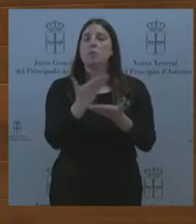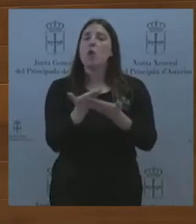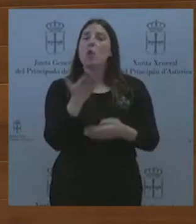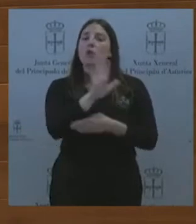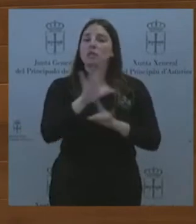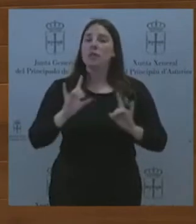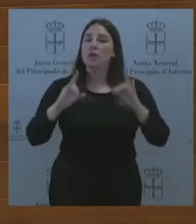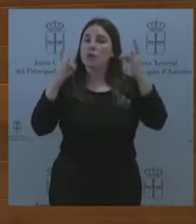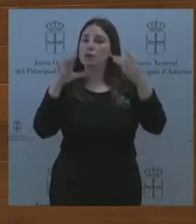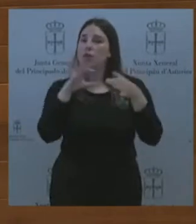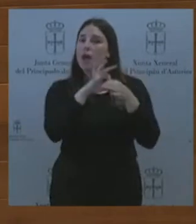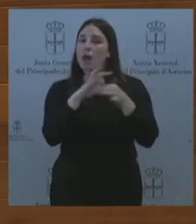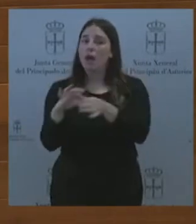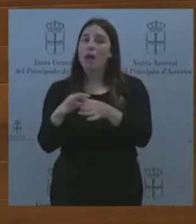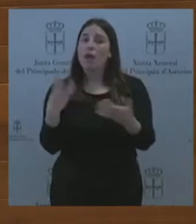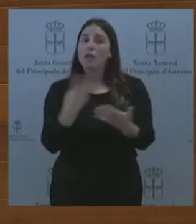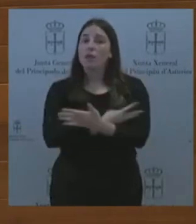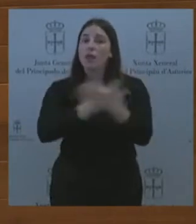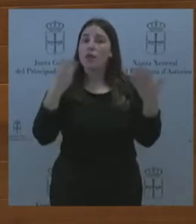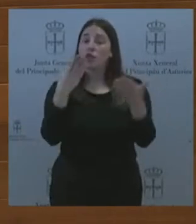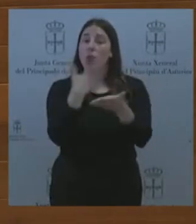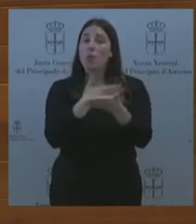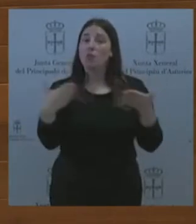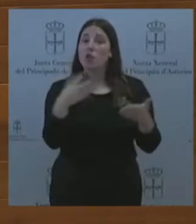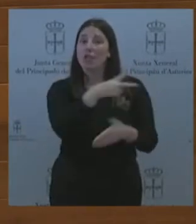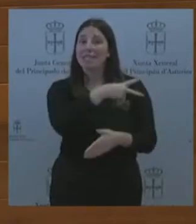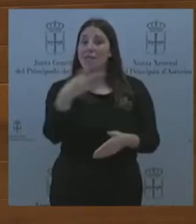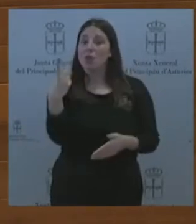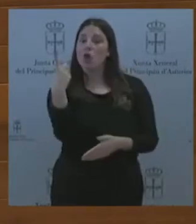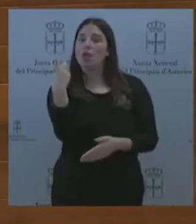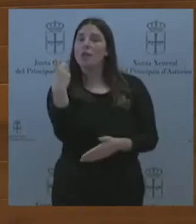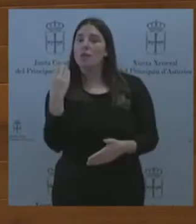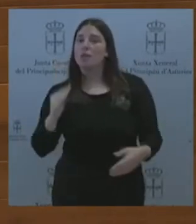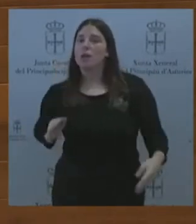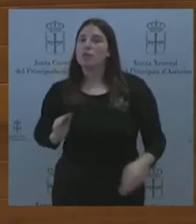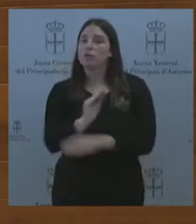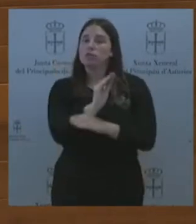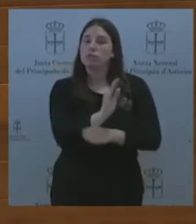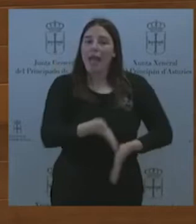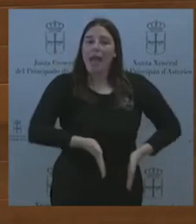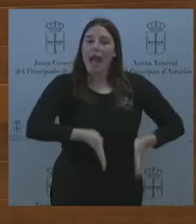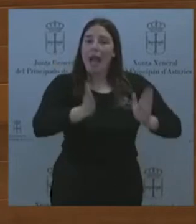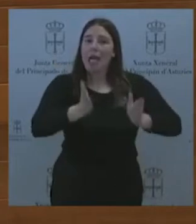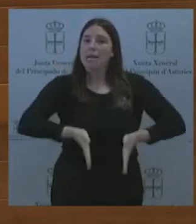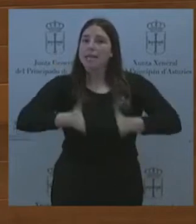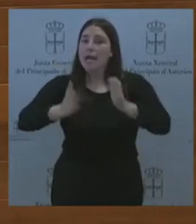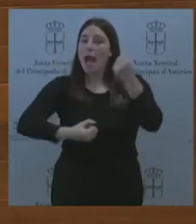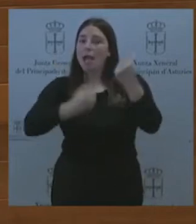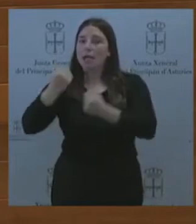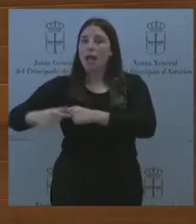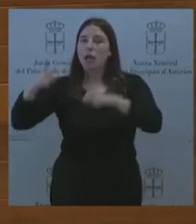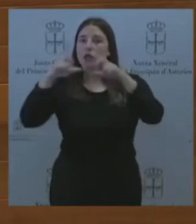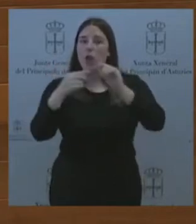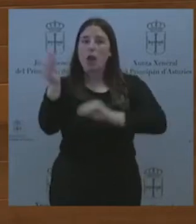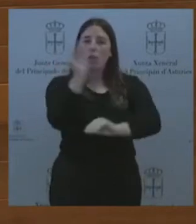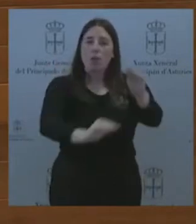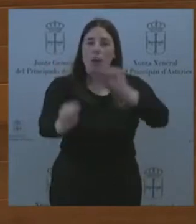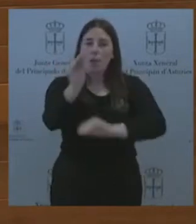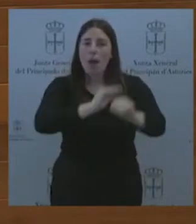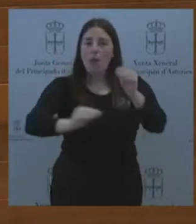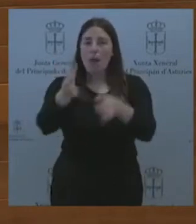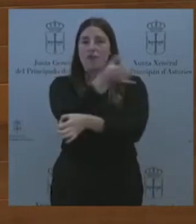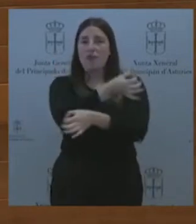euros, 18, para poner la red de carreteras asturianas en buen estado de conservación. Pero mientras tanto, todo va de mal en